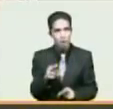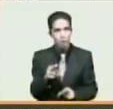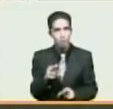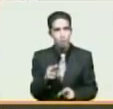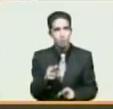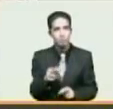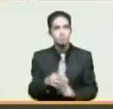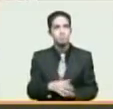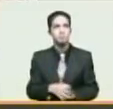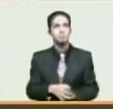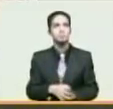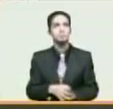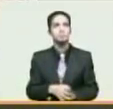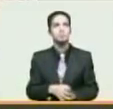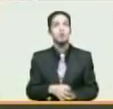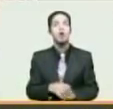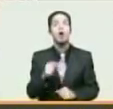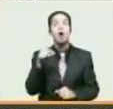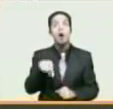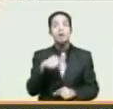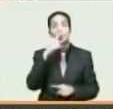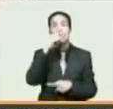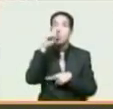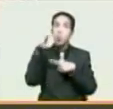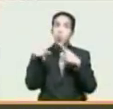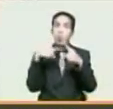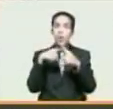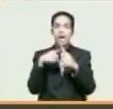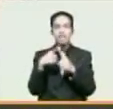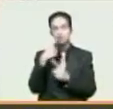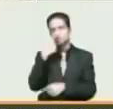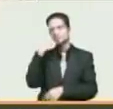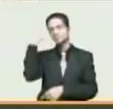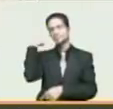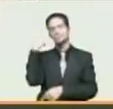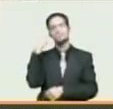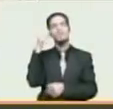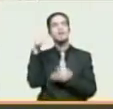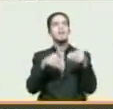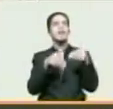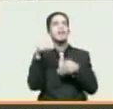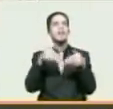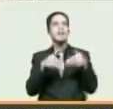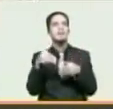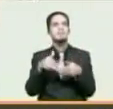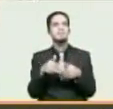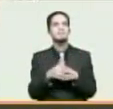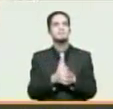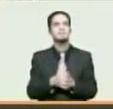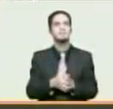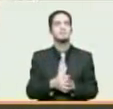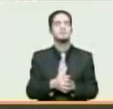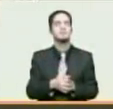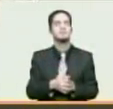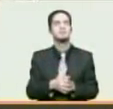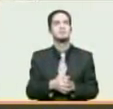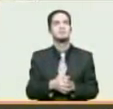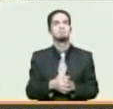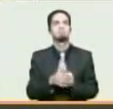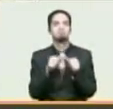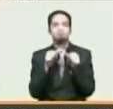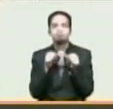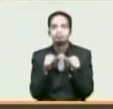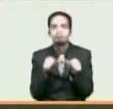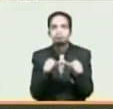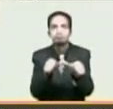honor. Hoy, a un año de esa memorable elección, no hemos cerrado ese capítulo. Al